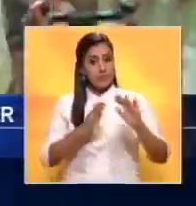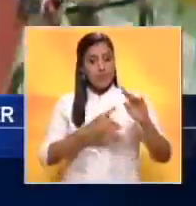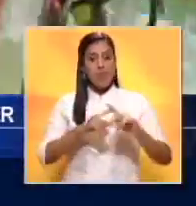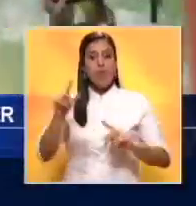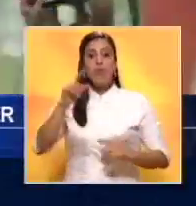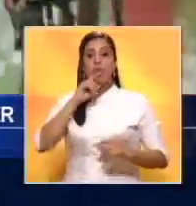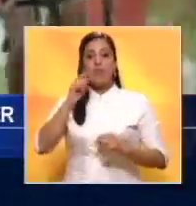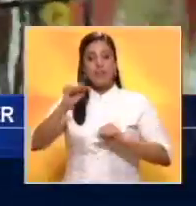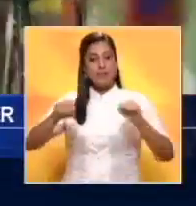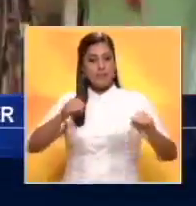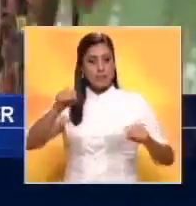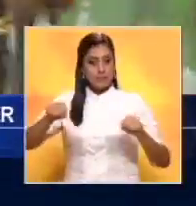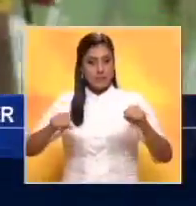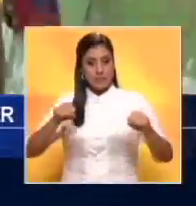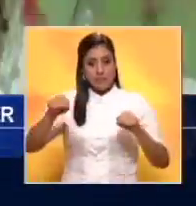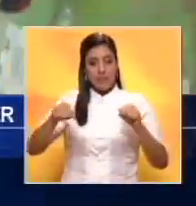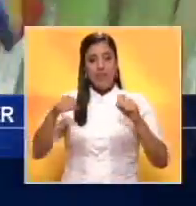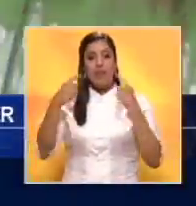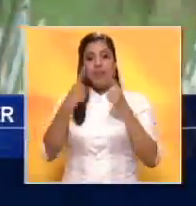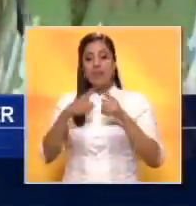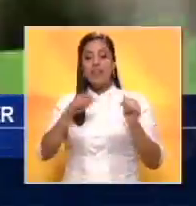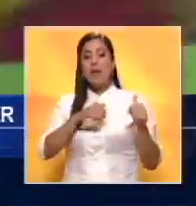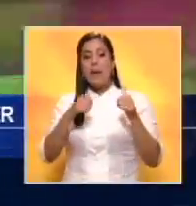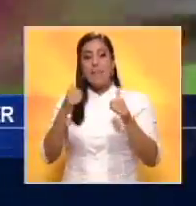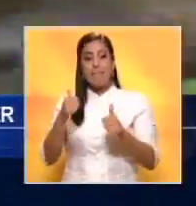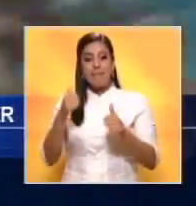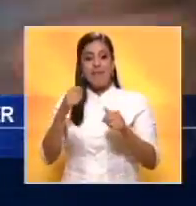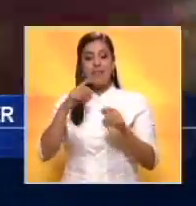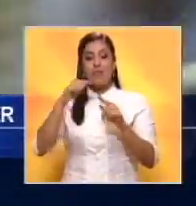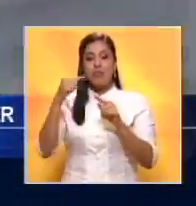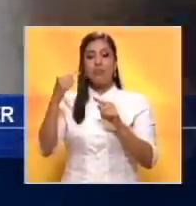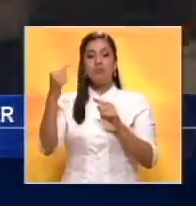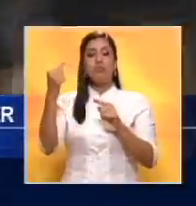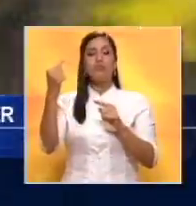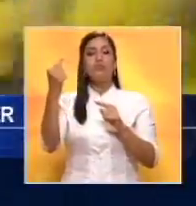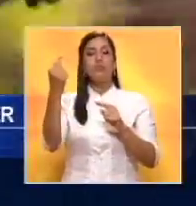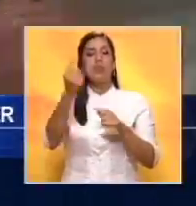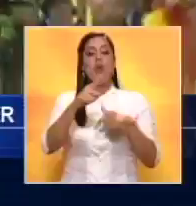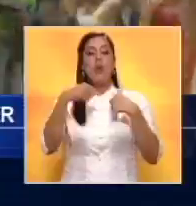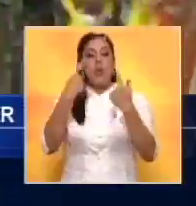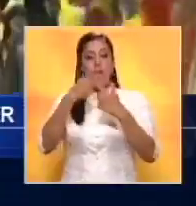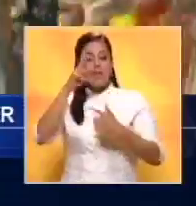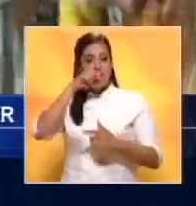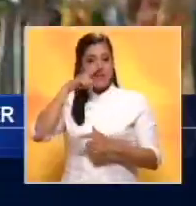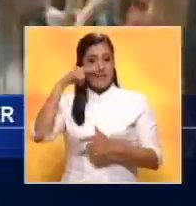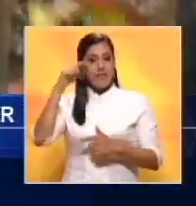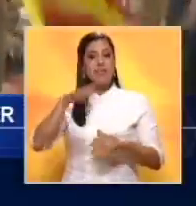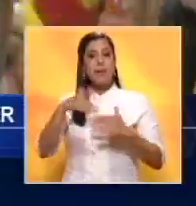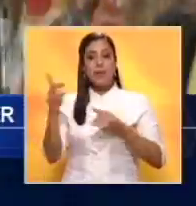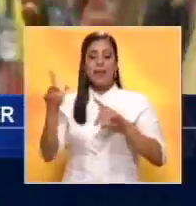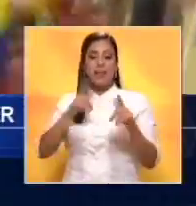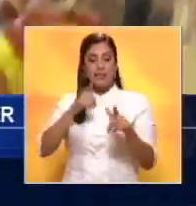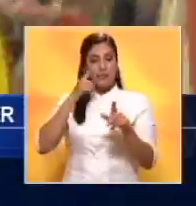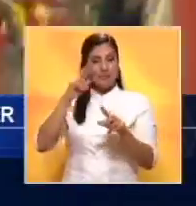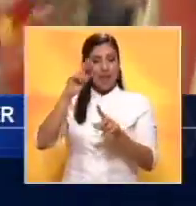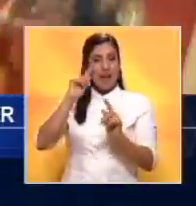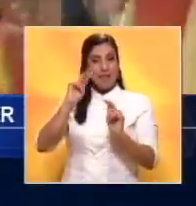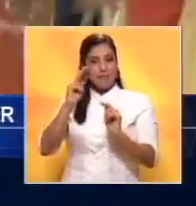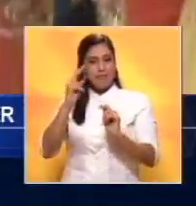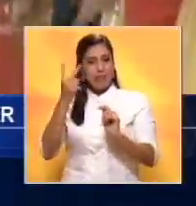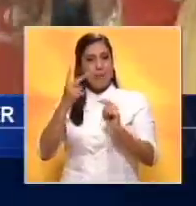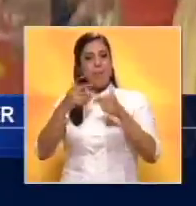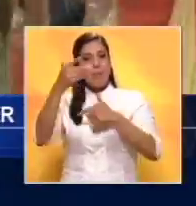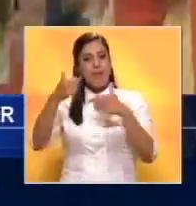Pasamos a notas del ciclismo porque bastó con que comenzara la travesía por los Pirineos en el Tour de Francia para que ya se dieran cambios